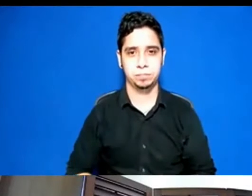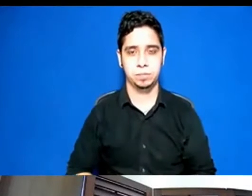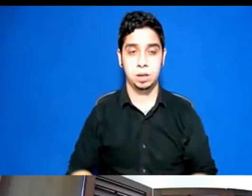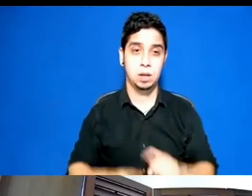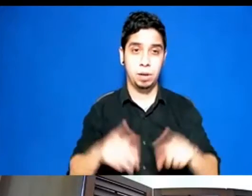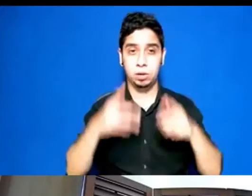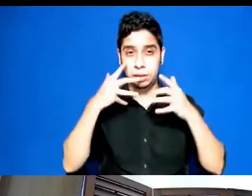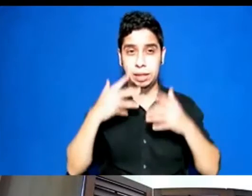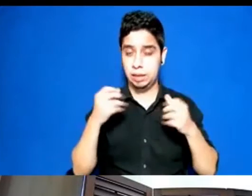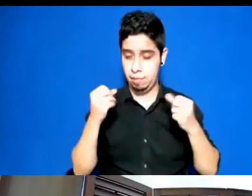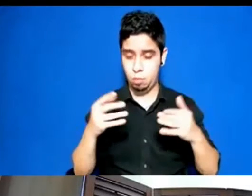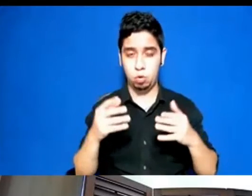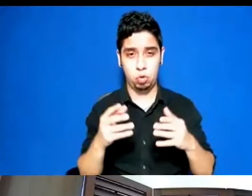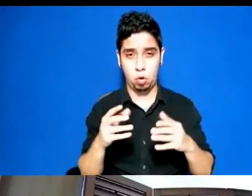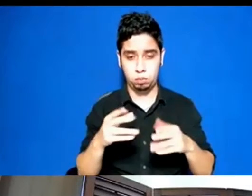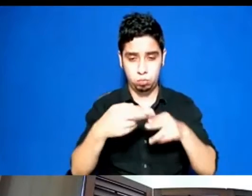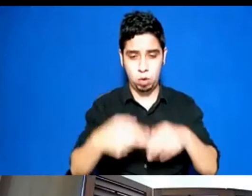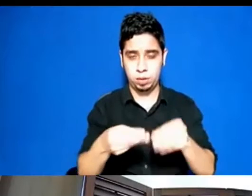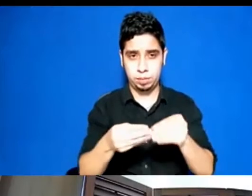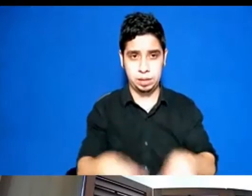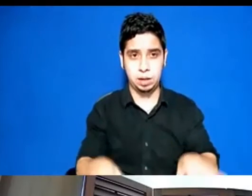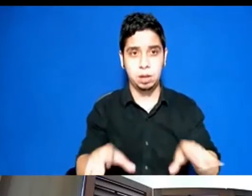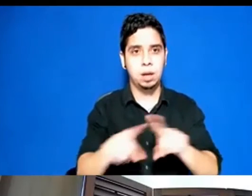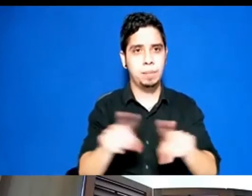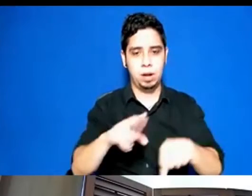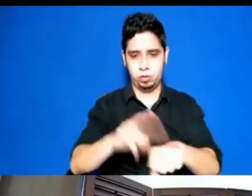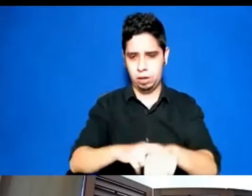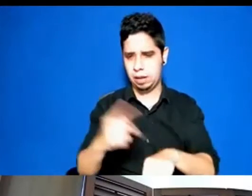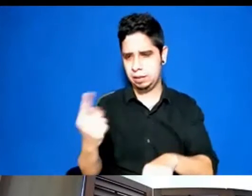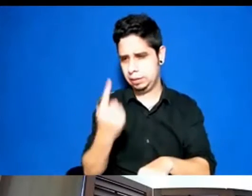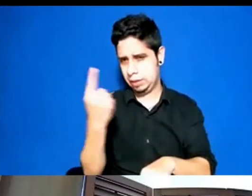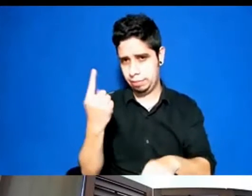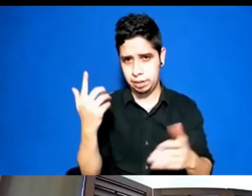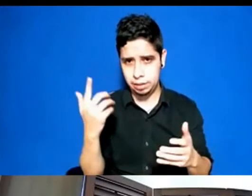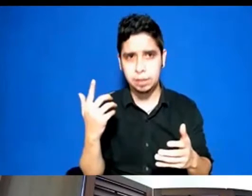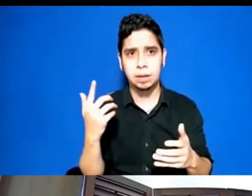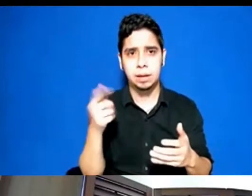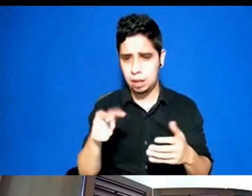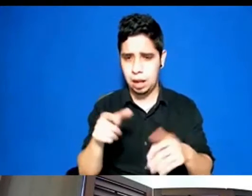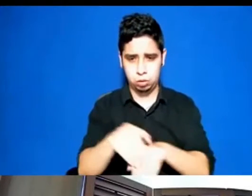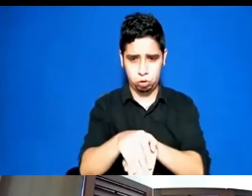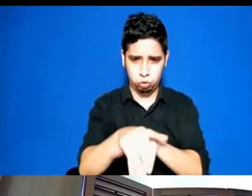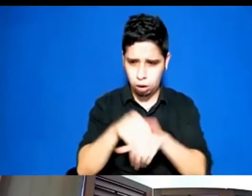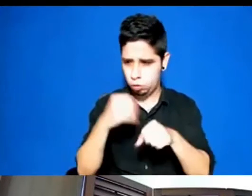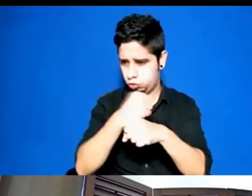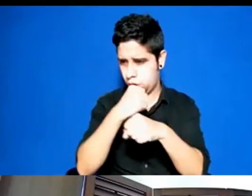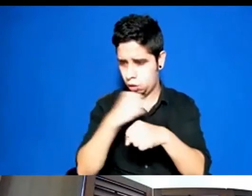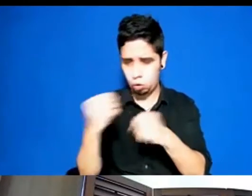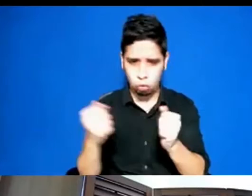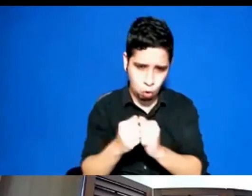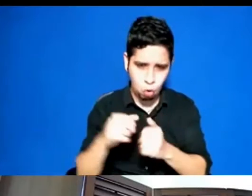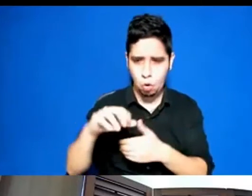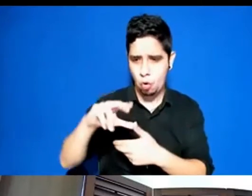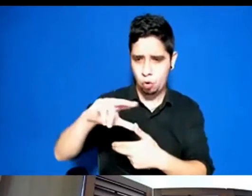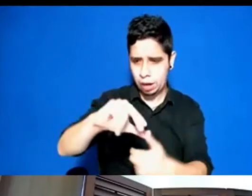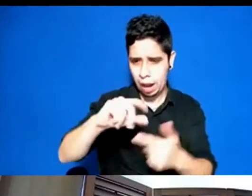se perdieron muchos nidos. Ahora, la naturaleza siempre ha estado ahí. Las tortugas han estado batallando con huracanes y tormentas y